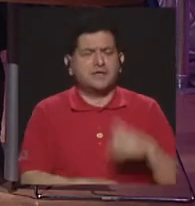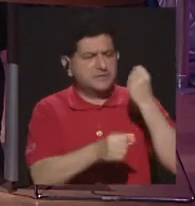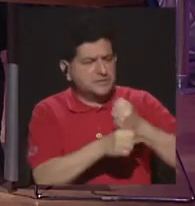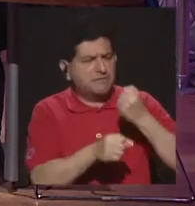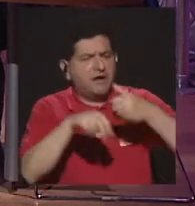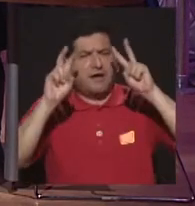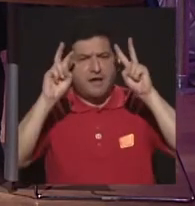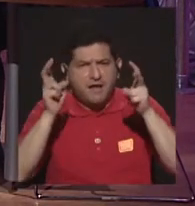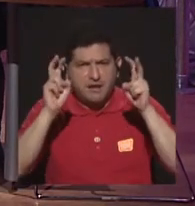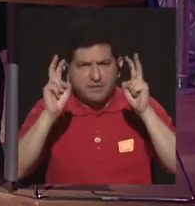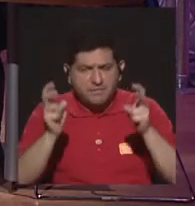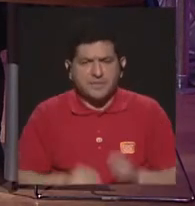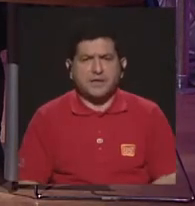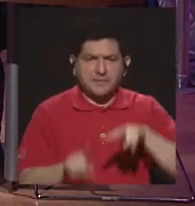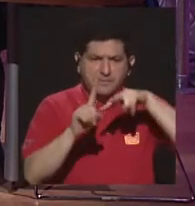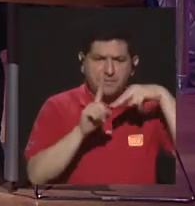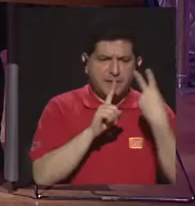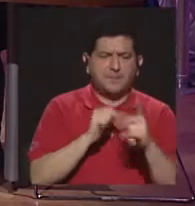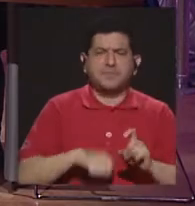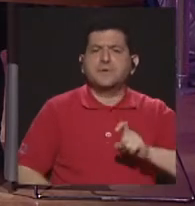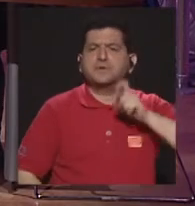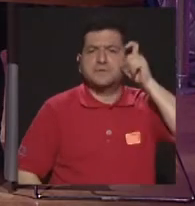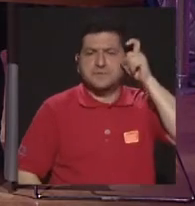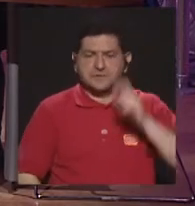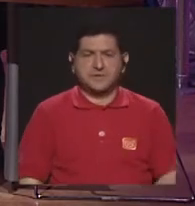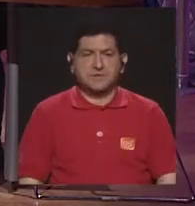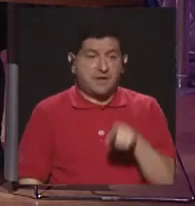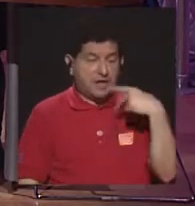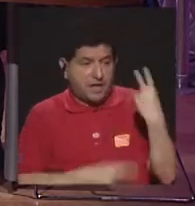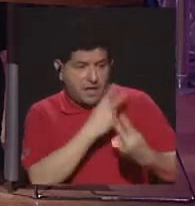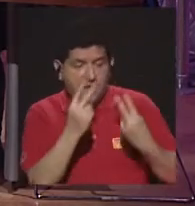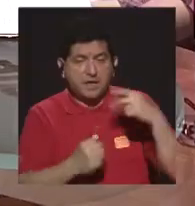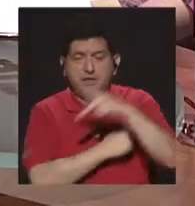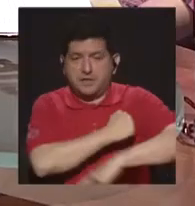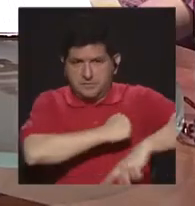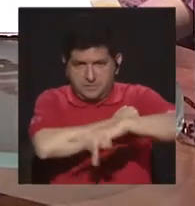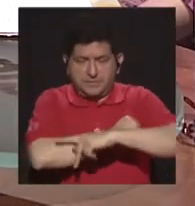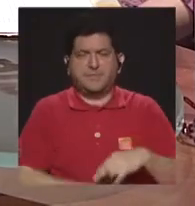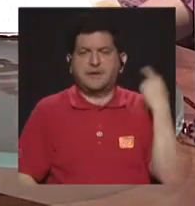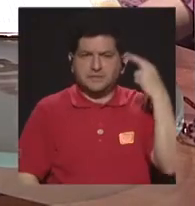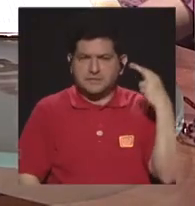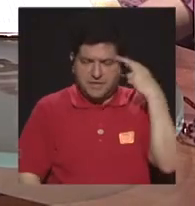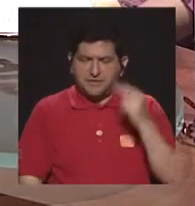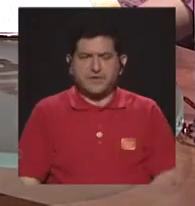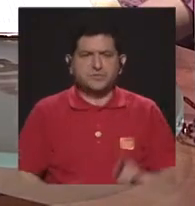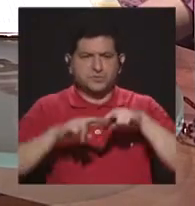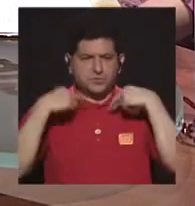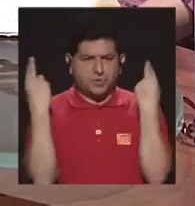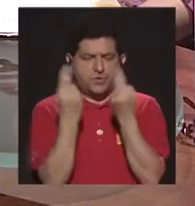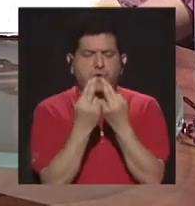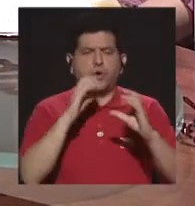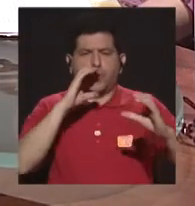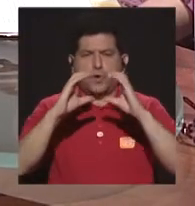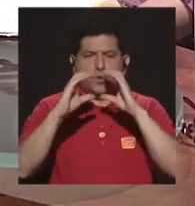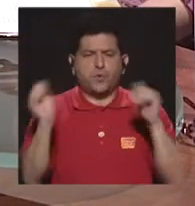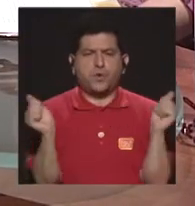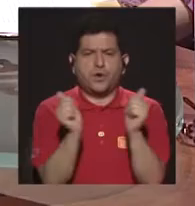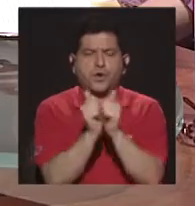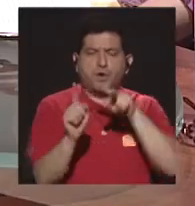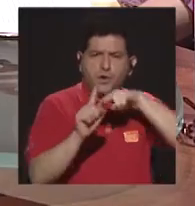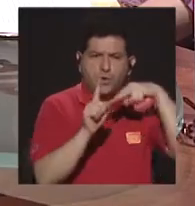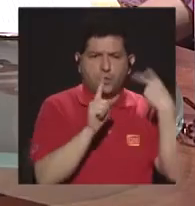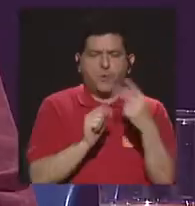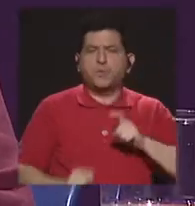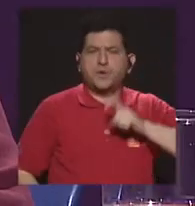trabajado el tema de la perspectiva de género y que nos visitan en nuestro país en ocasión del encuentro Comunicar con Perspectiva de